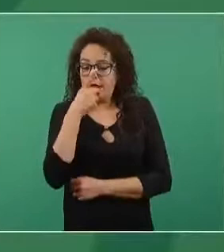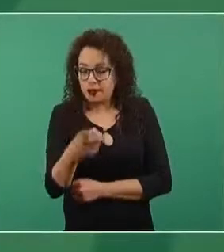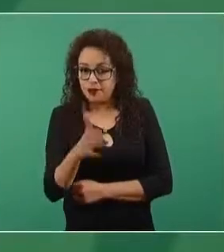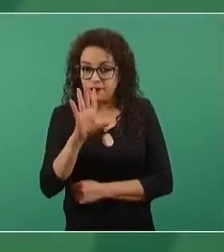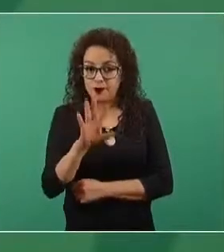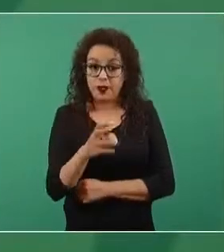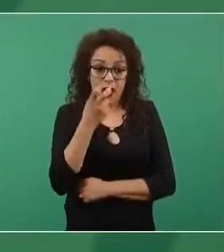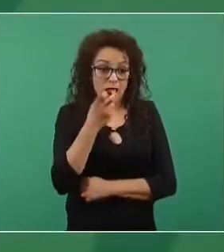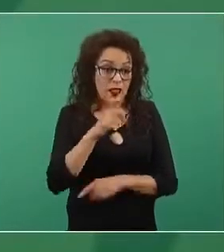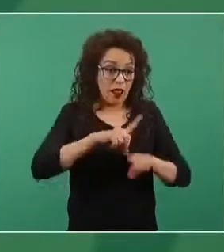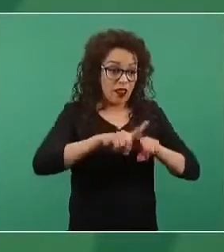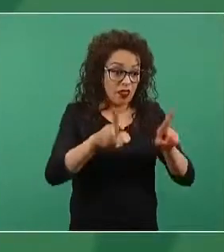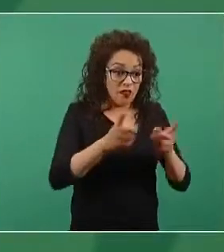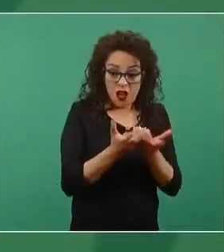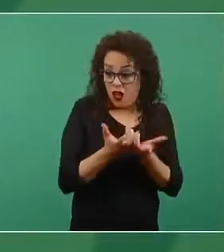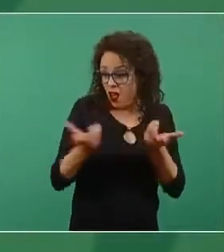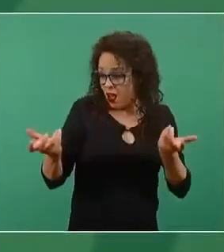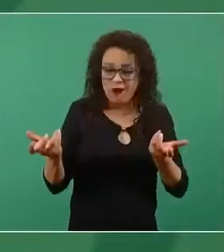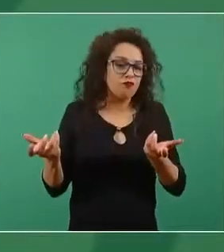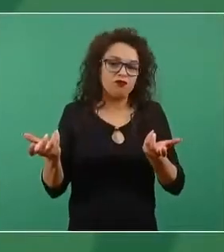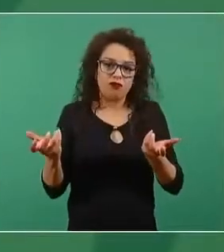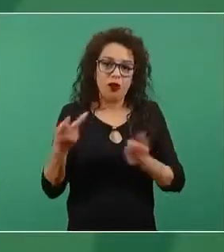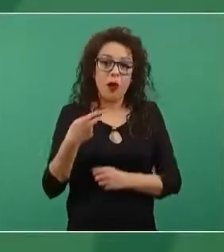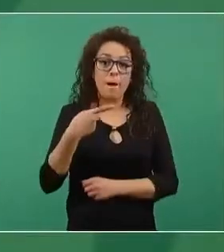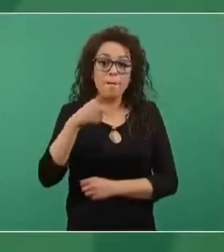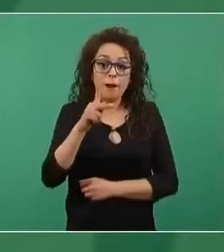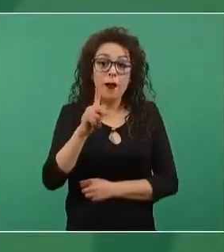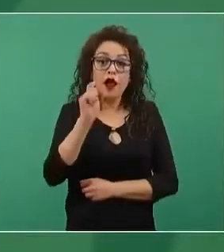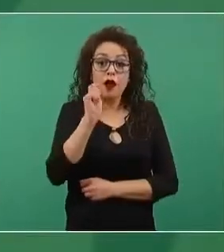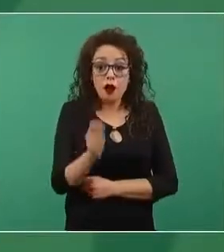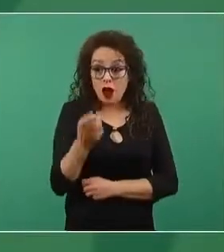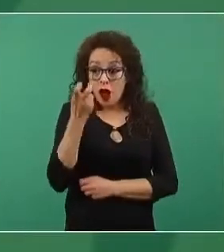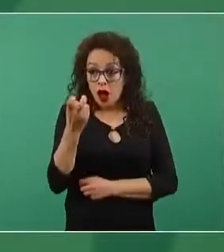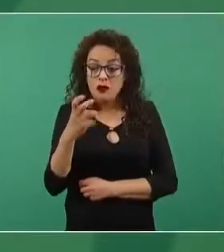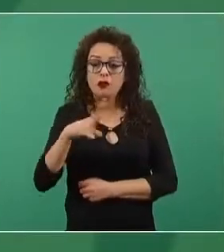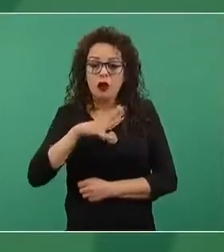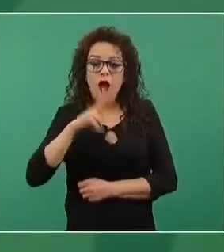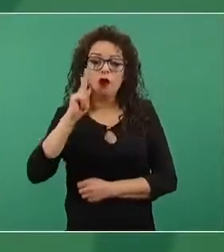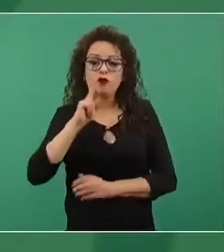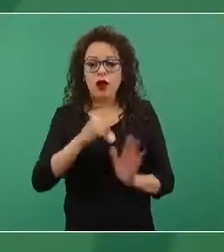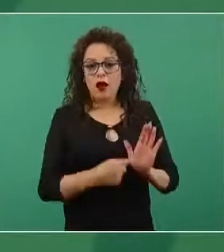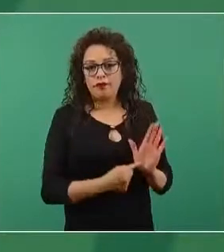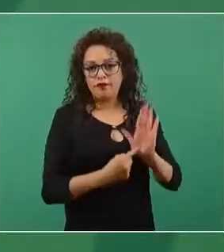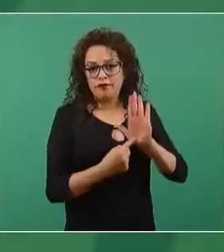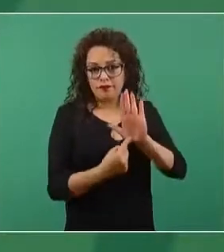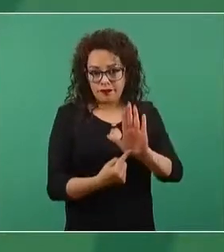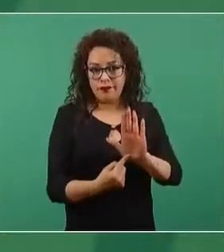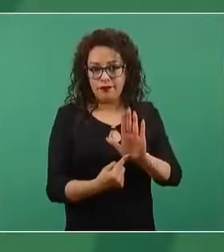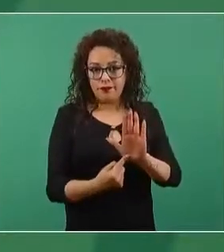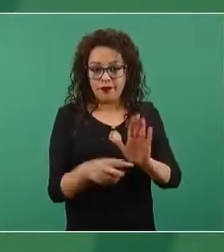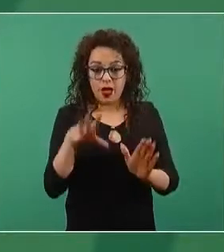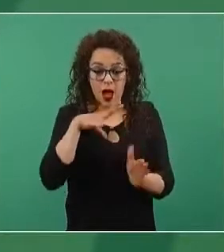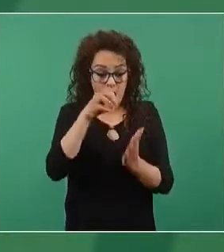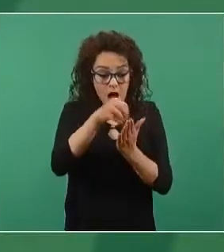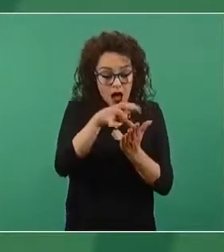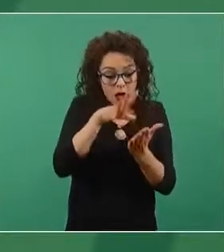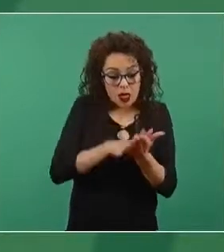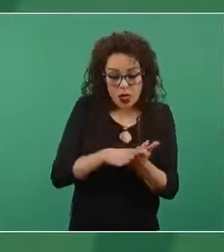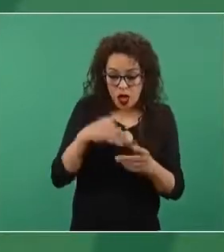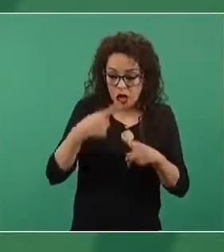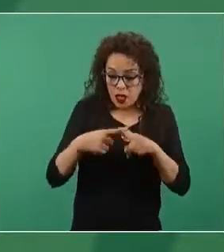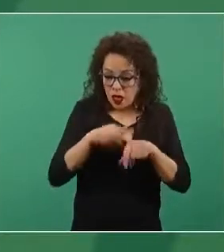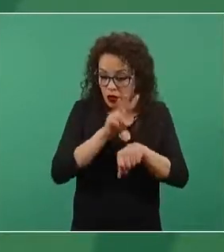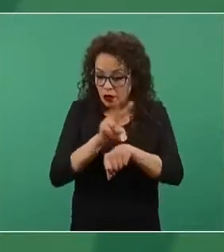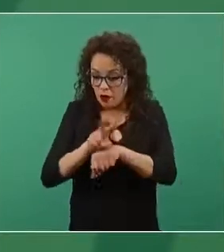esta información está basada obviamente en la evidencia. Recordemos que además de los registros que tenemos por parte de Vigilancia Epidemiológica